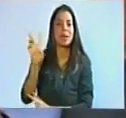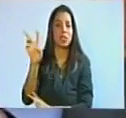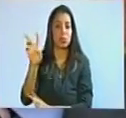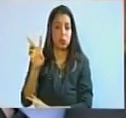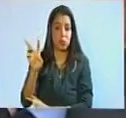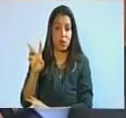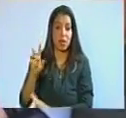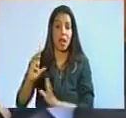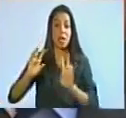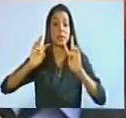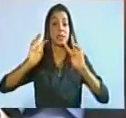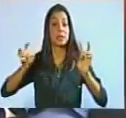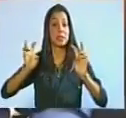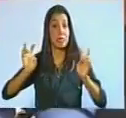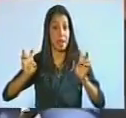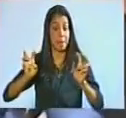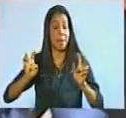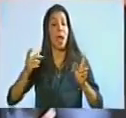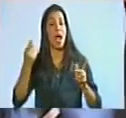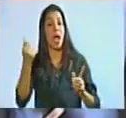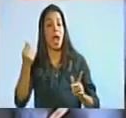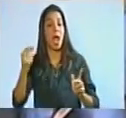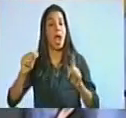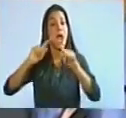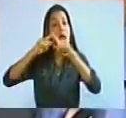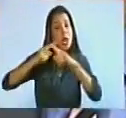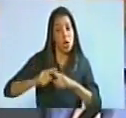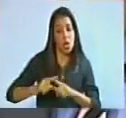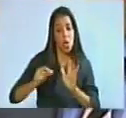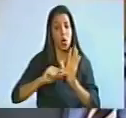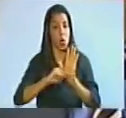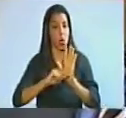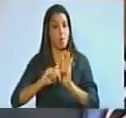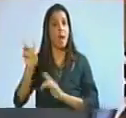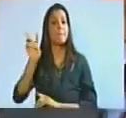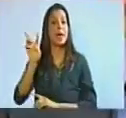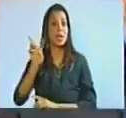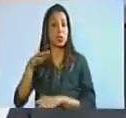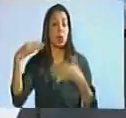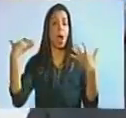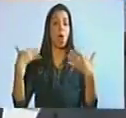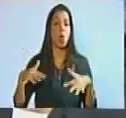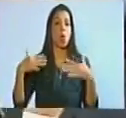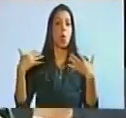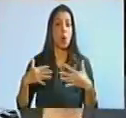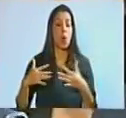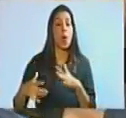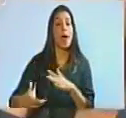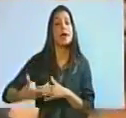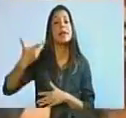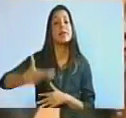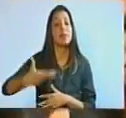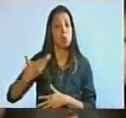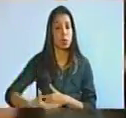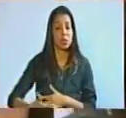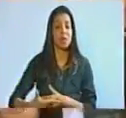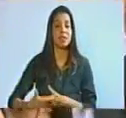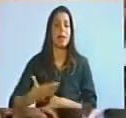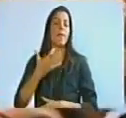un aspecto muy importante de la economía venezolana y va a dar respuesta a un aspecto muy importante también de la